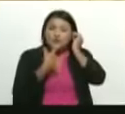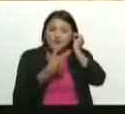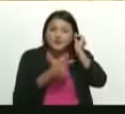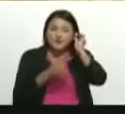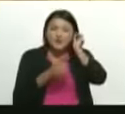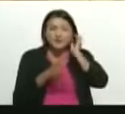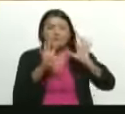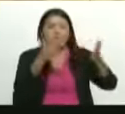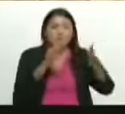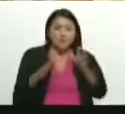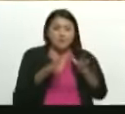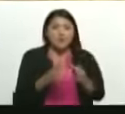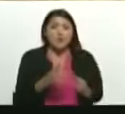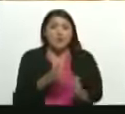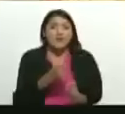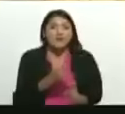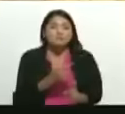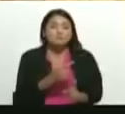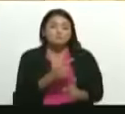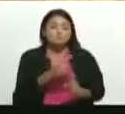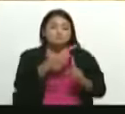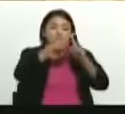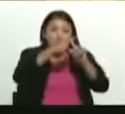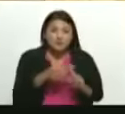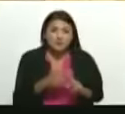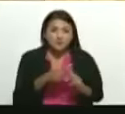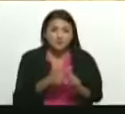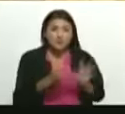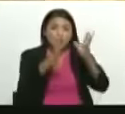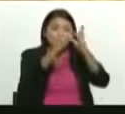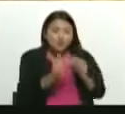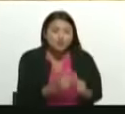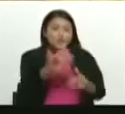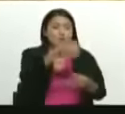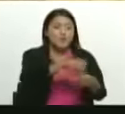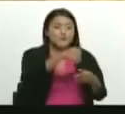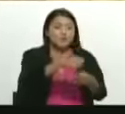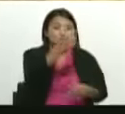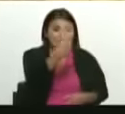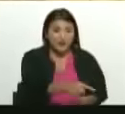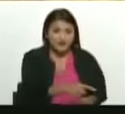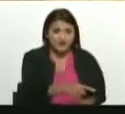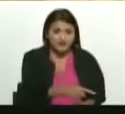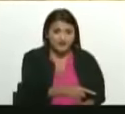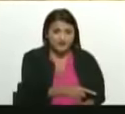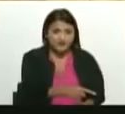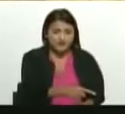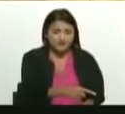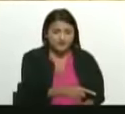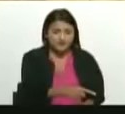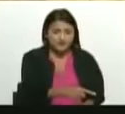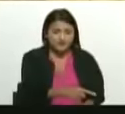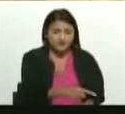se saca dividiendo el número de votos que dice el doctor Casal que se tiene